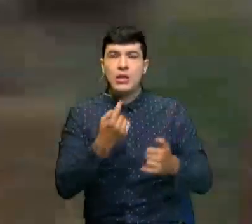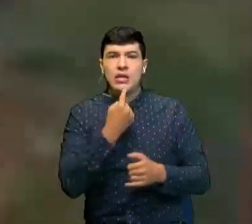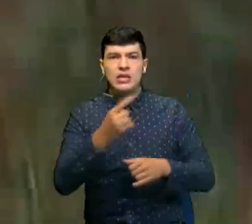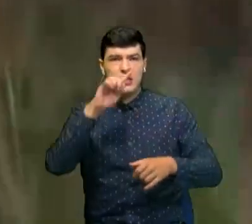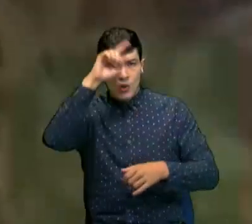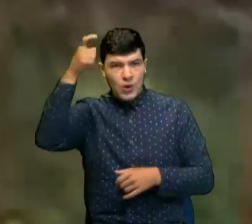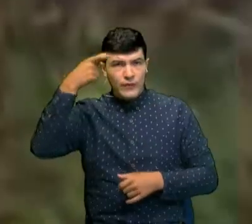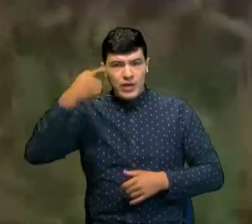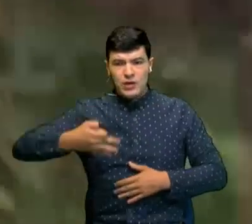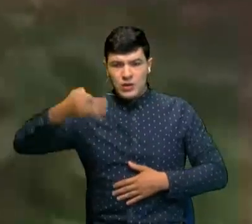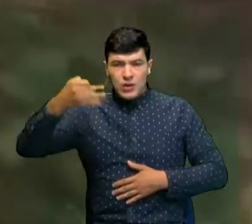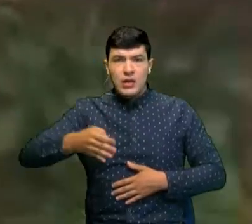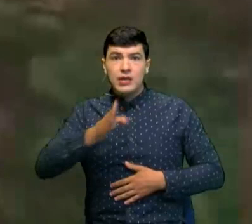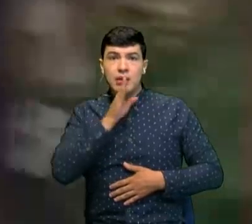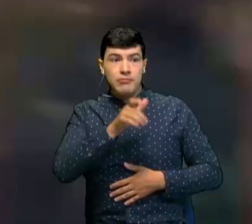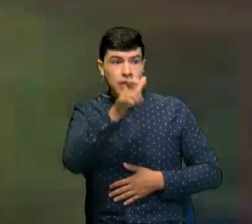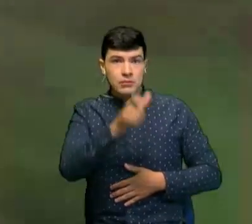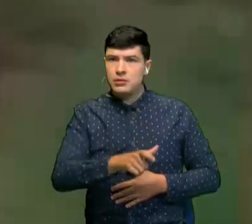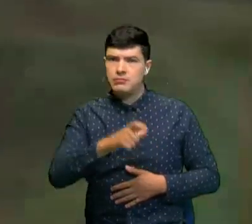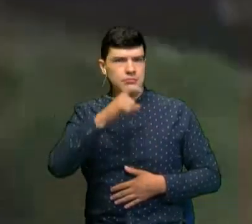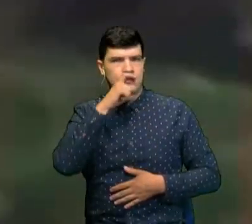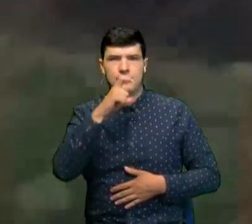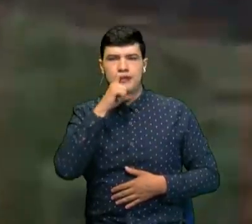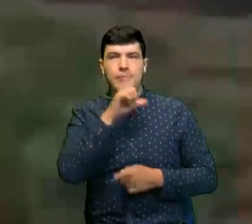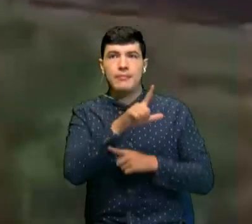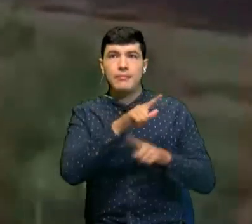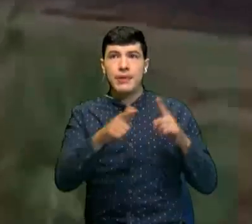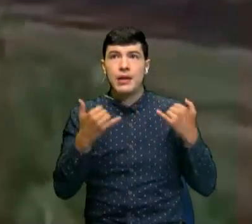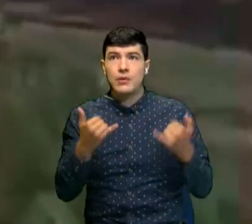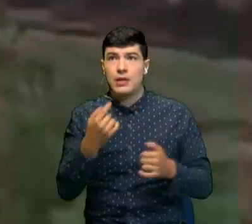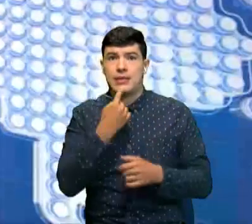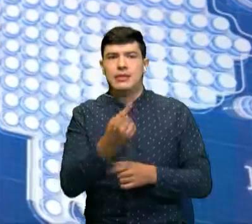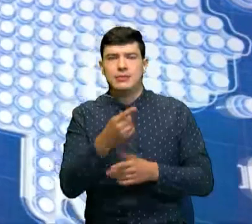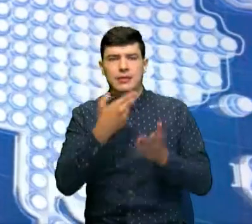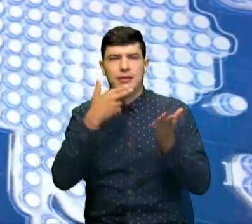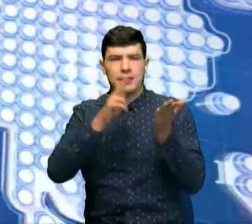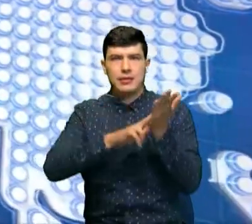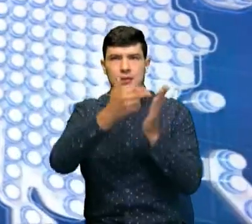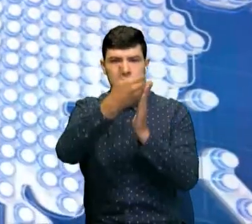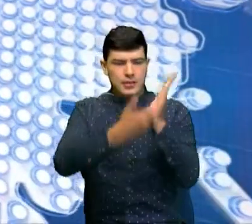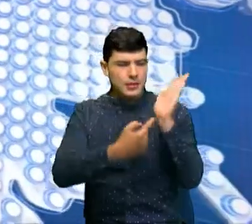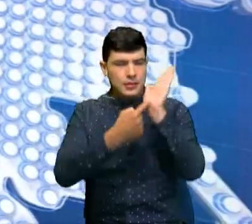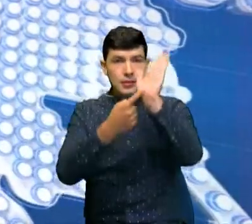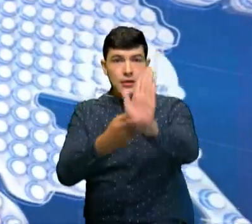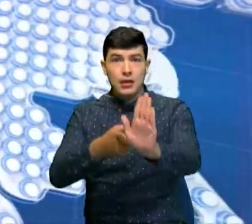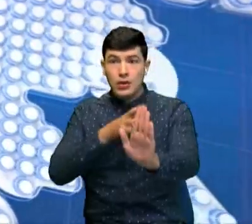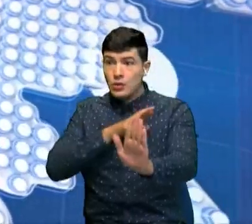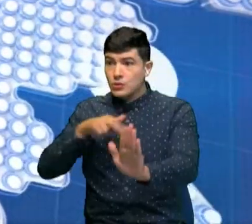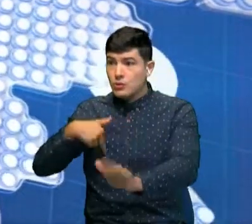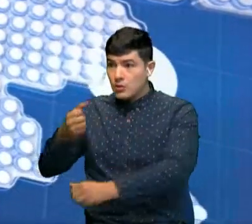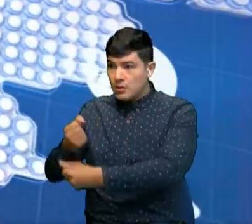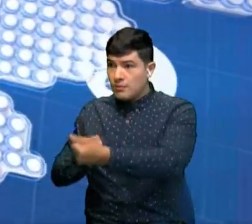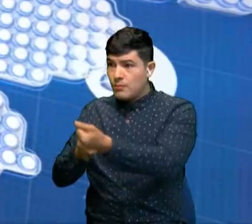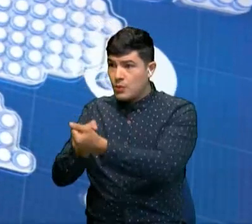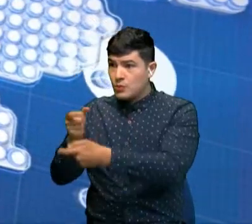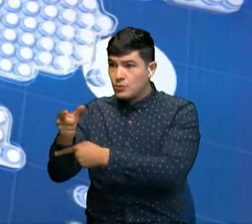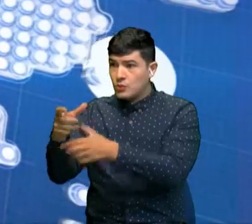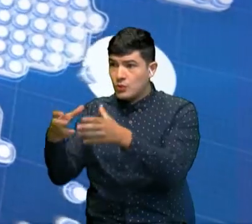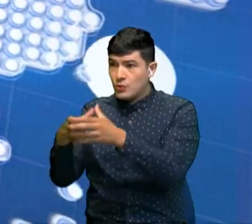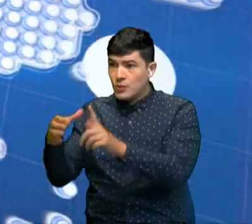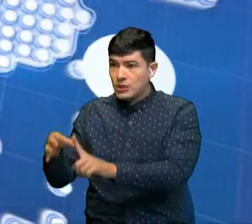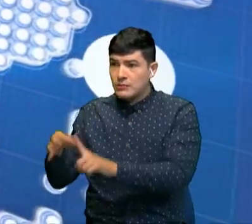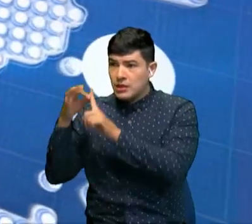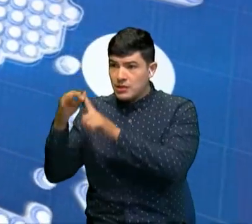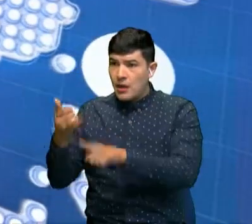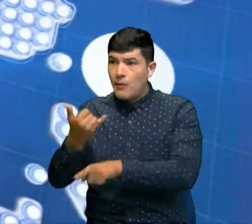gobierno legítimo encabeza nicolás maduro en este comunicado explicaron que vamos a apoyar a los comandos que ya se encuentran